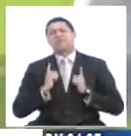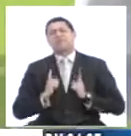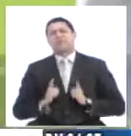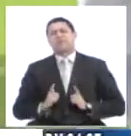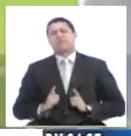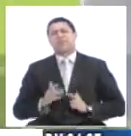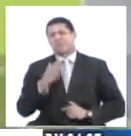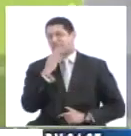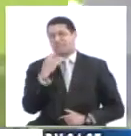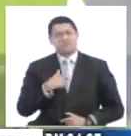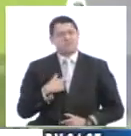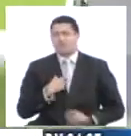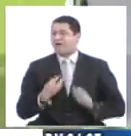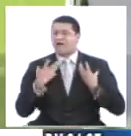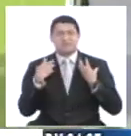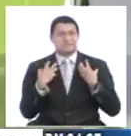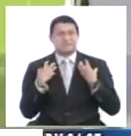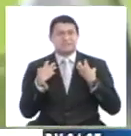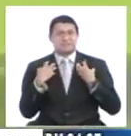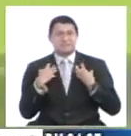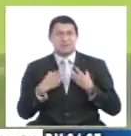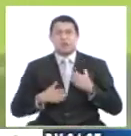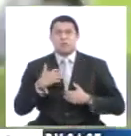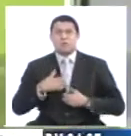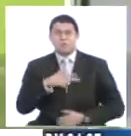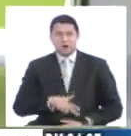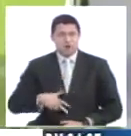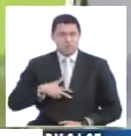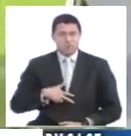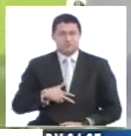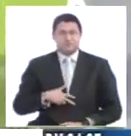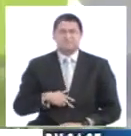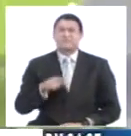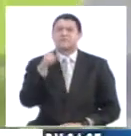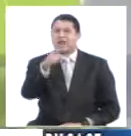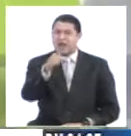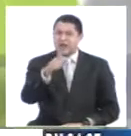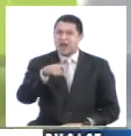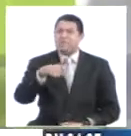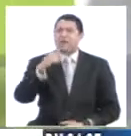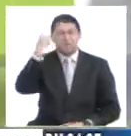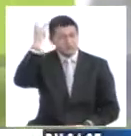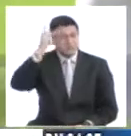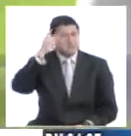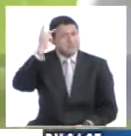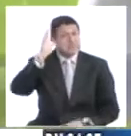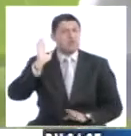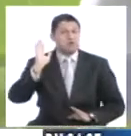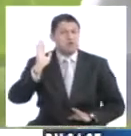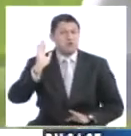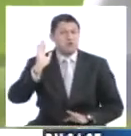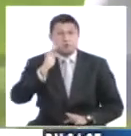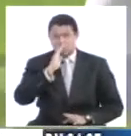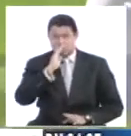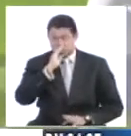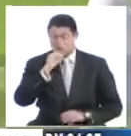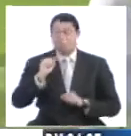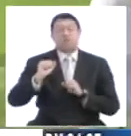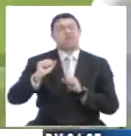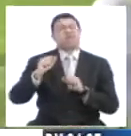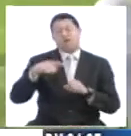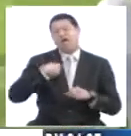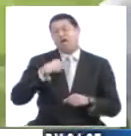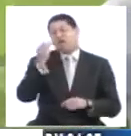realmente no es el estrés está tranquilizando un problema metabólico entonces ahí es donde venimos en la parte psicológica porque lo tomamos como excusa como